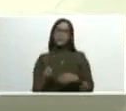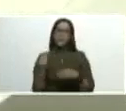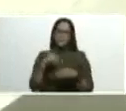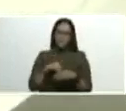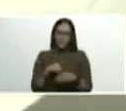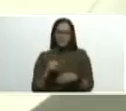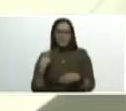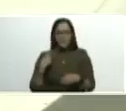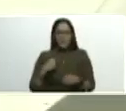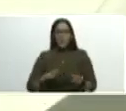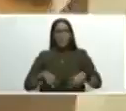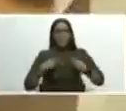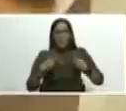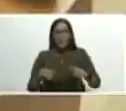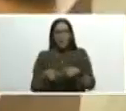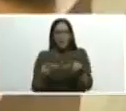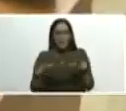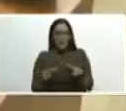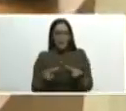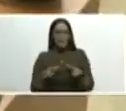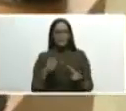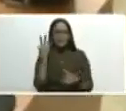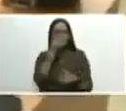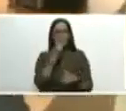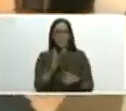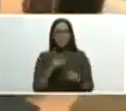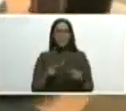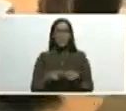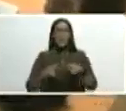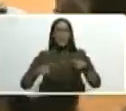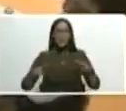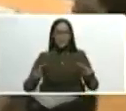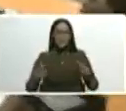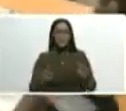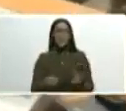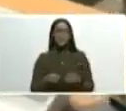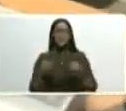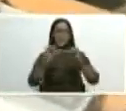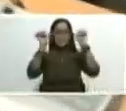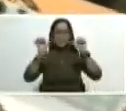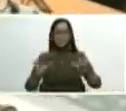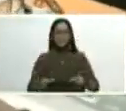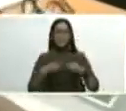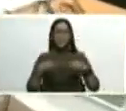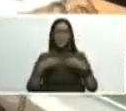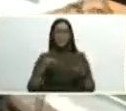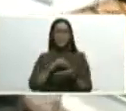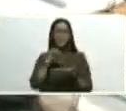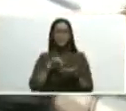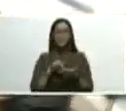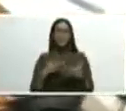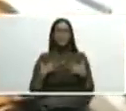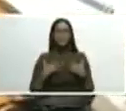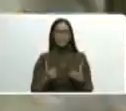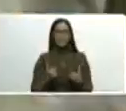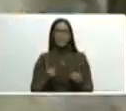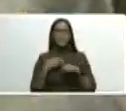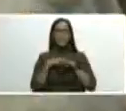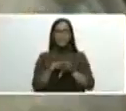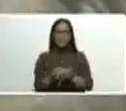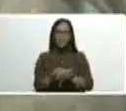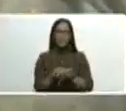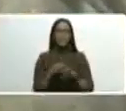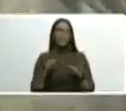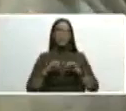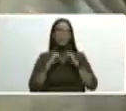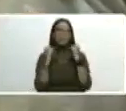tenemos nuevas áreas en el crecimiento y en la expansión y en el renacimiento del Sistema Público Nacional de Salud. Hemos incorporado unas